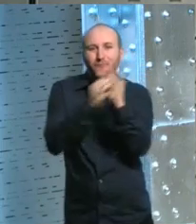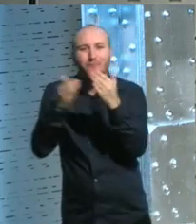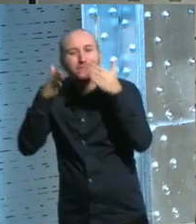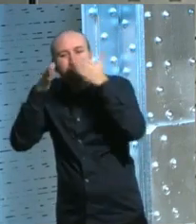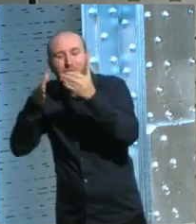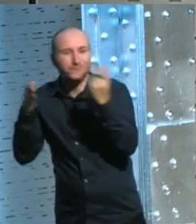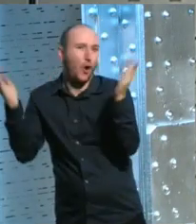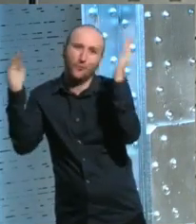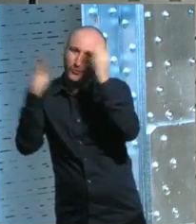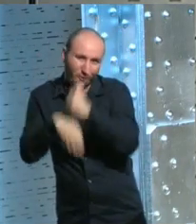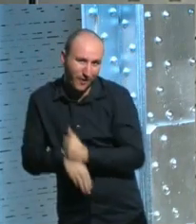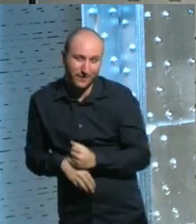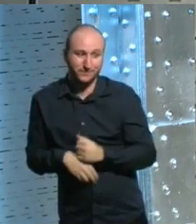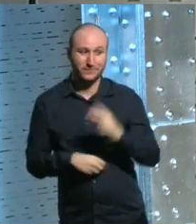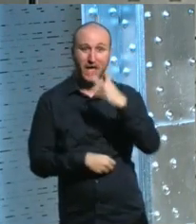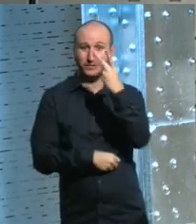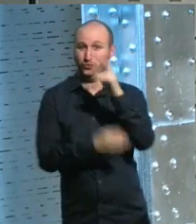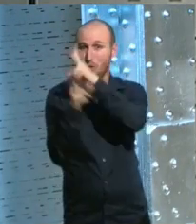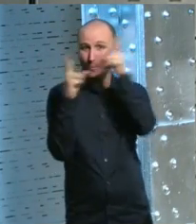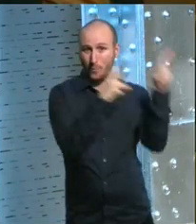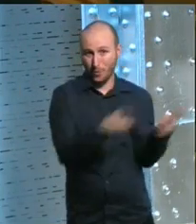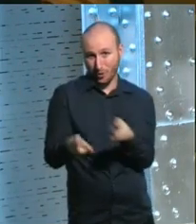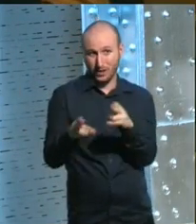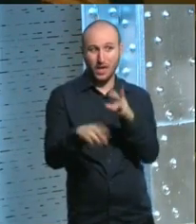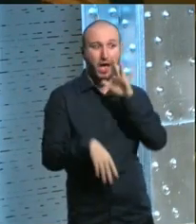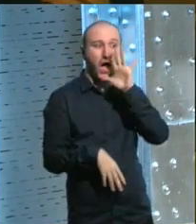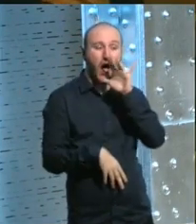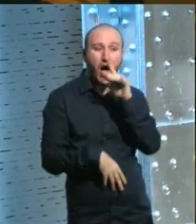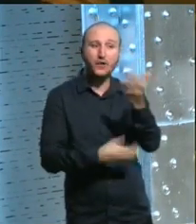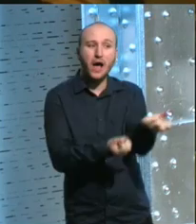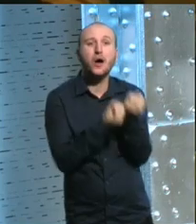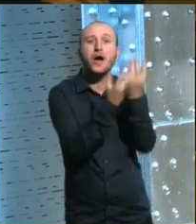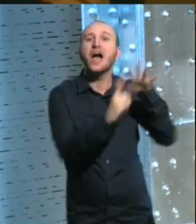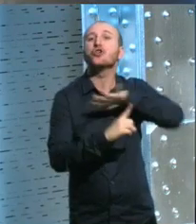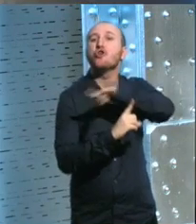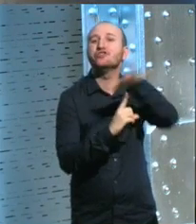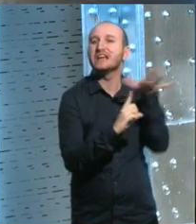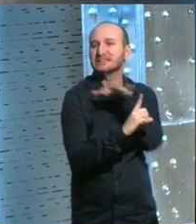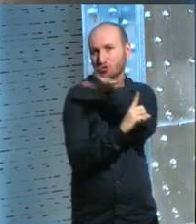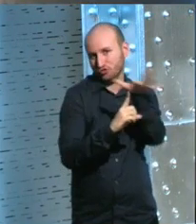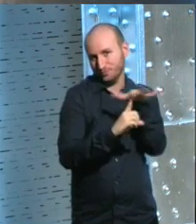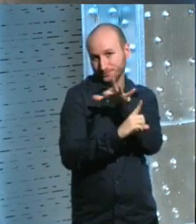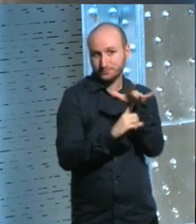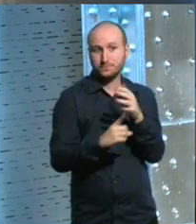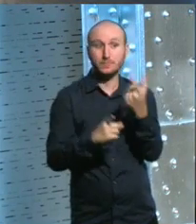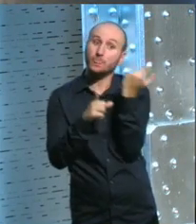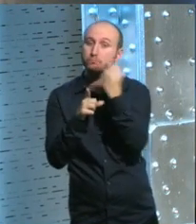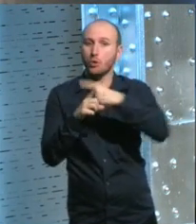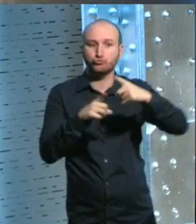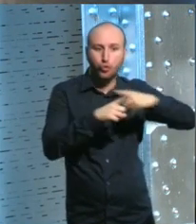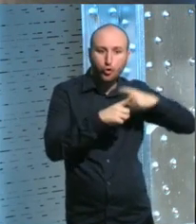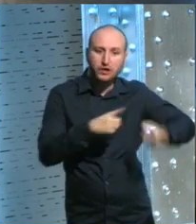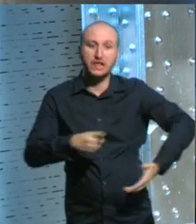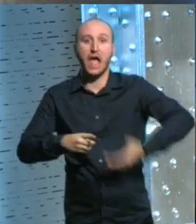menos. Segundo bloque, amigos y amigas, vamos a hablar de los contextos, ¿no? De cuáles son los elementos clave